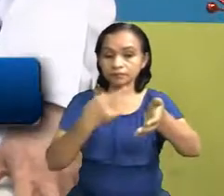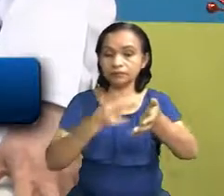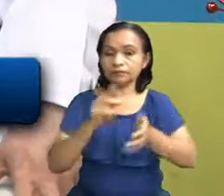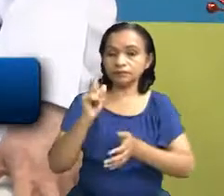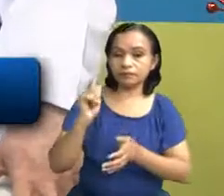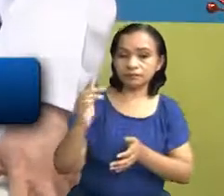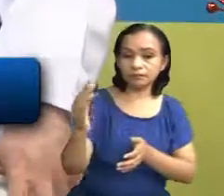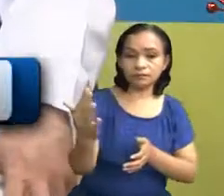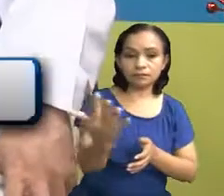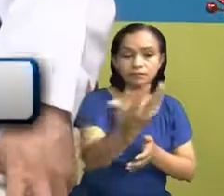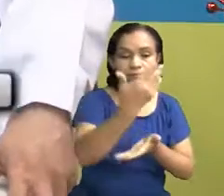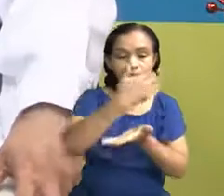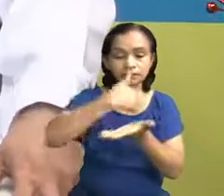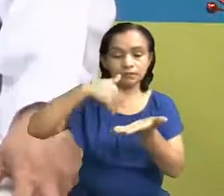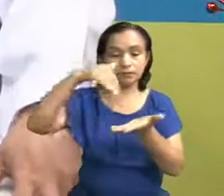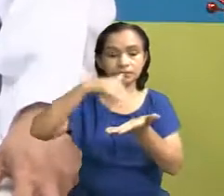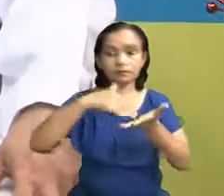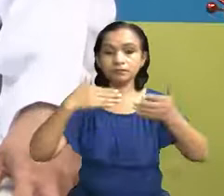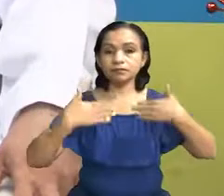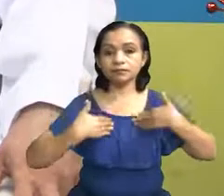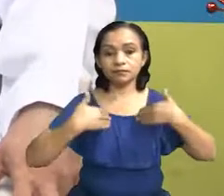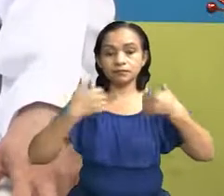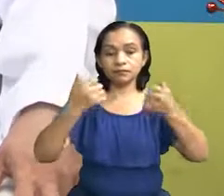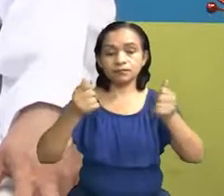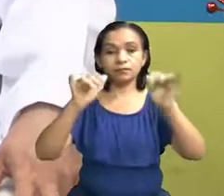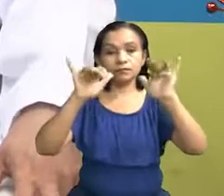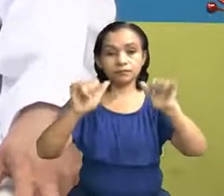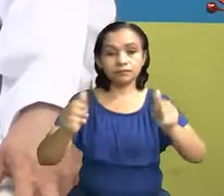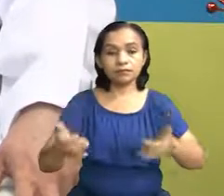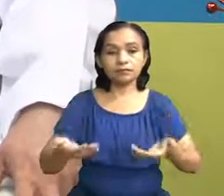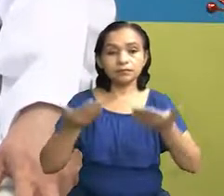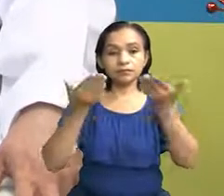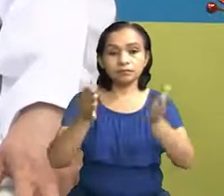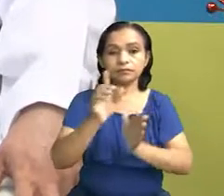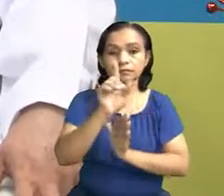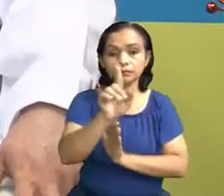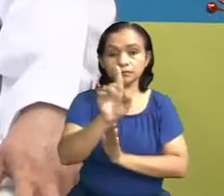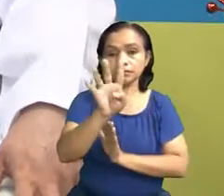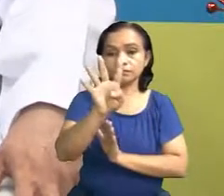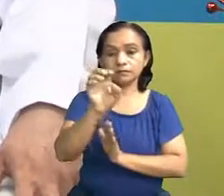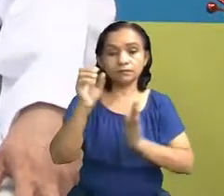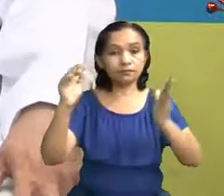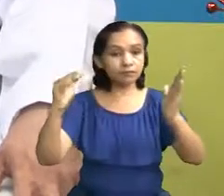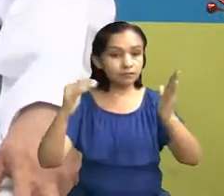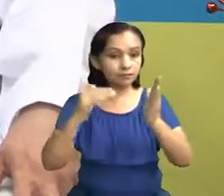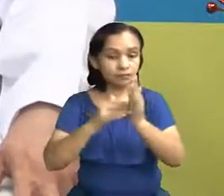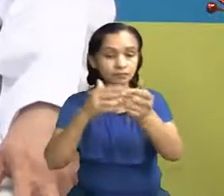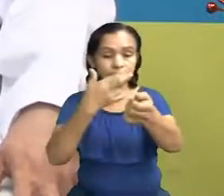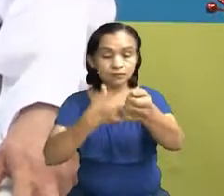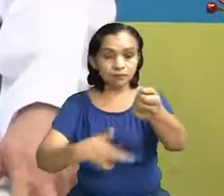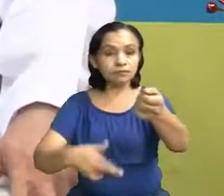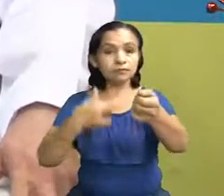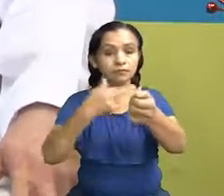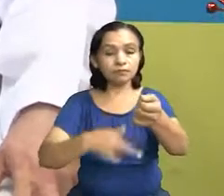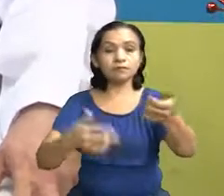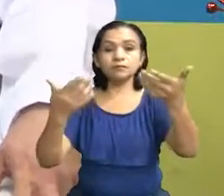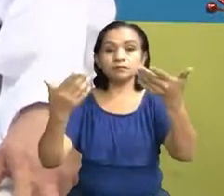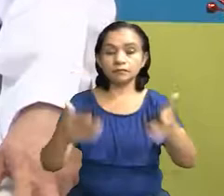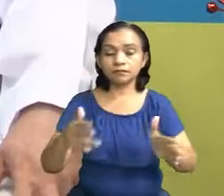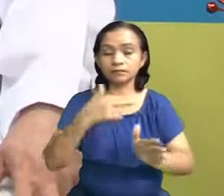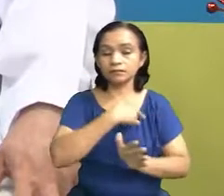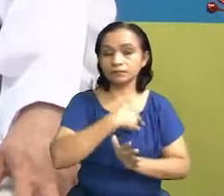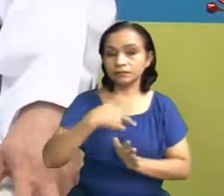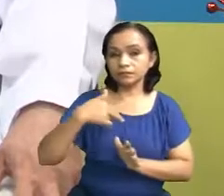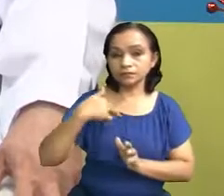salud. Se han entregado ya más de 140 mil productos sanguíneos a estas alturas, ¿verdad? Y se han